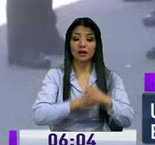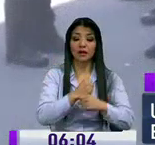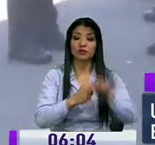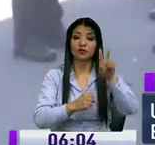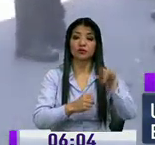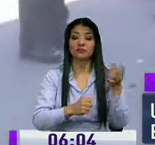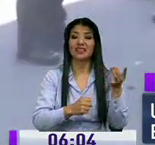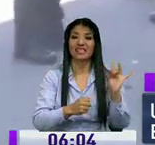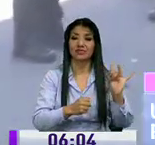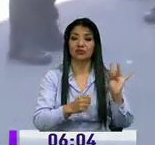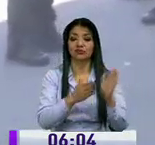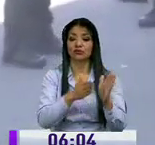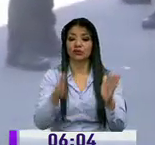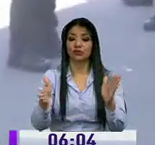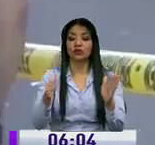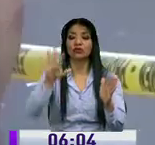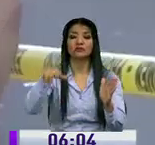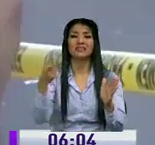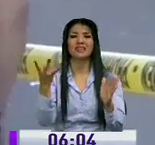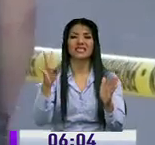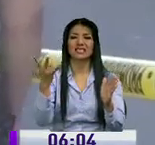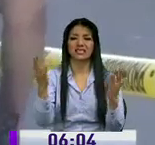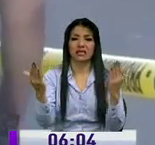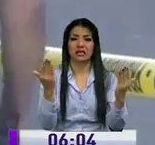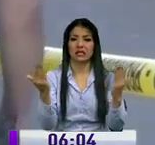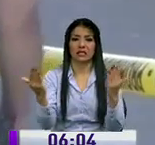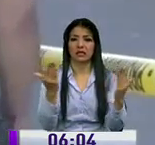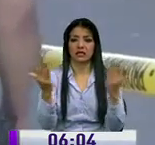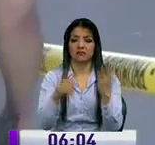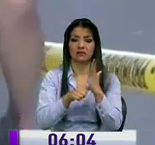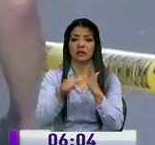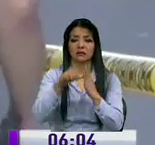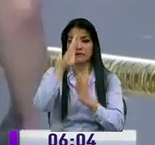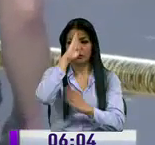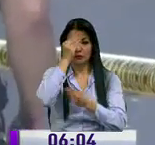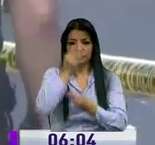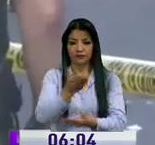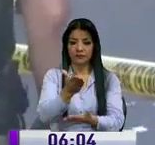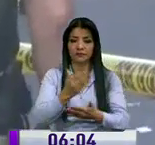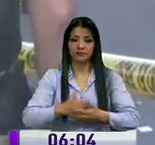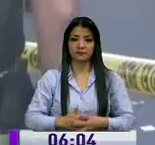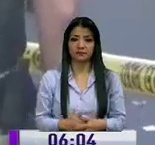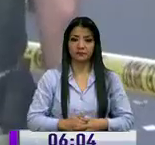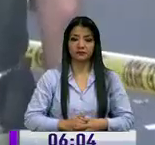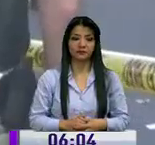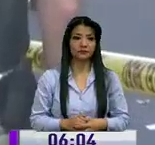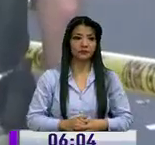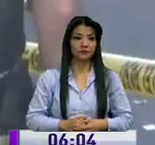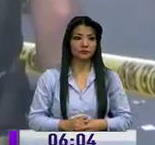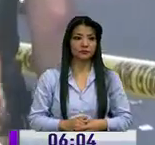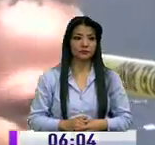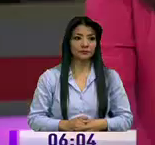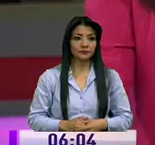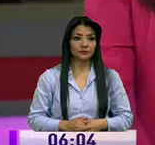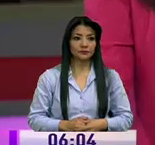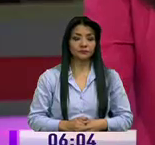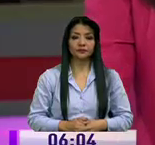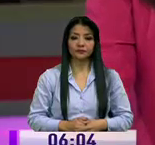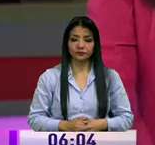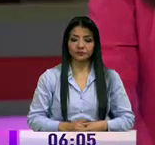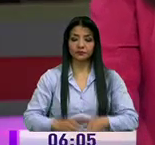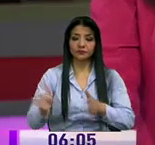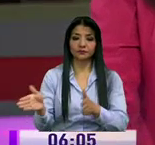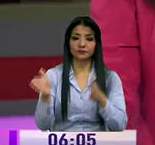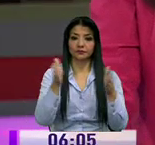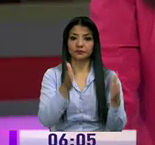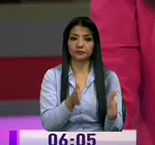en relación a 2017, según cifras del Ministerio del Interior, informó Carolina Sante. Y se